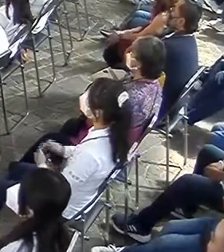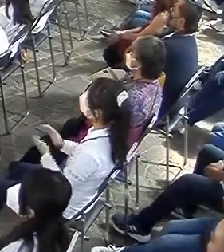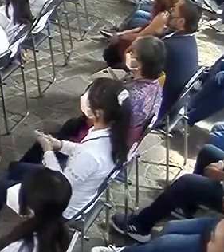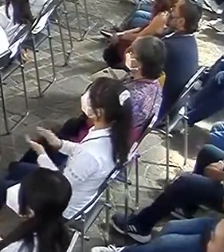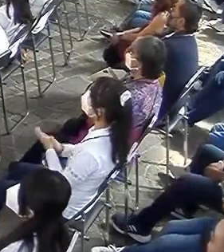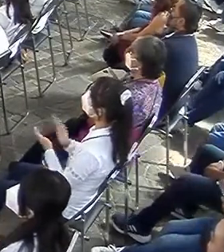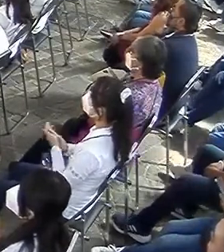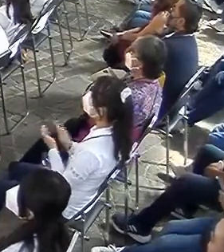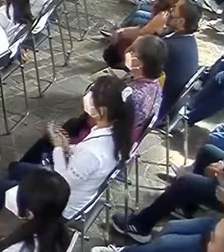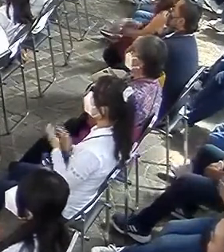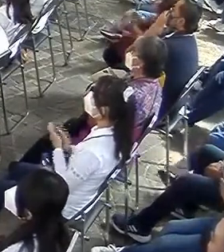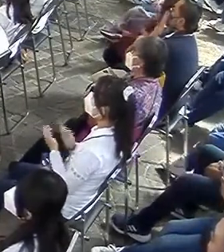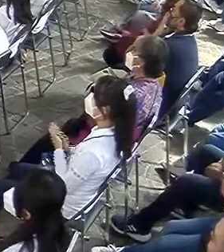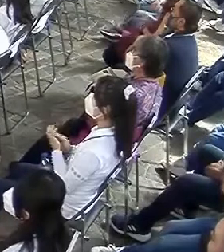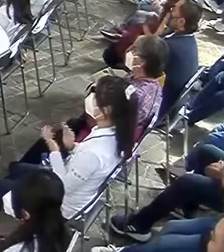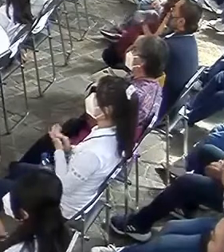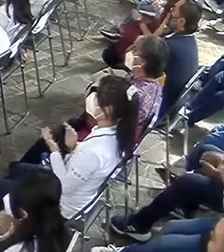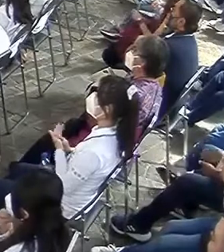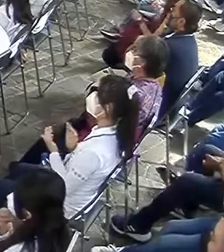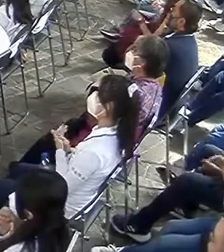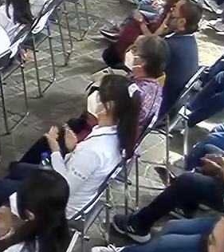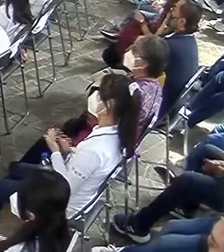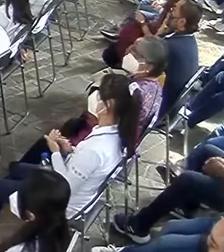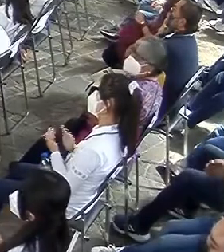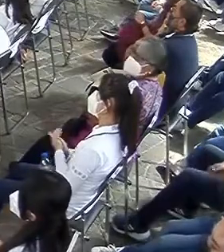constitucional del estado de Oaxaca.